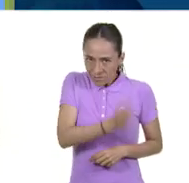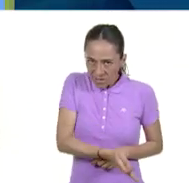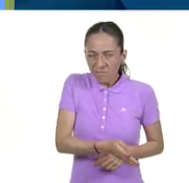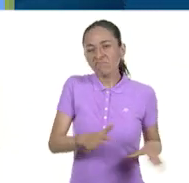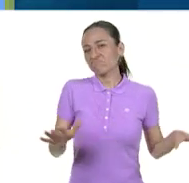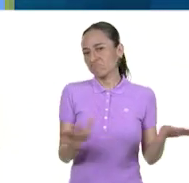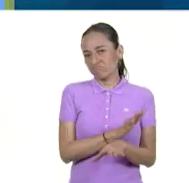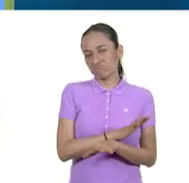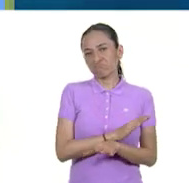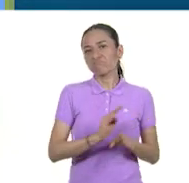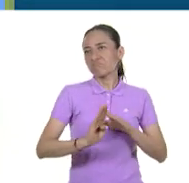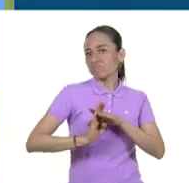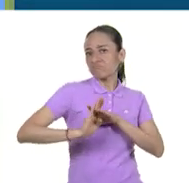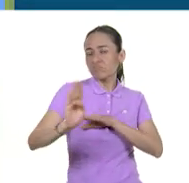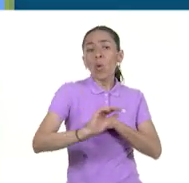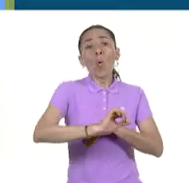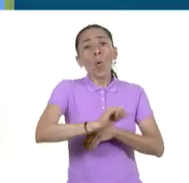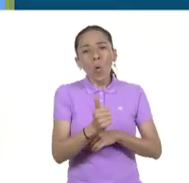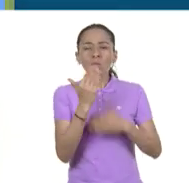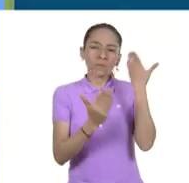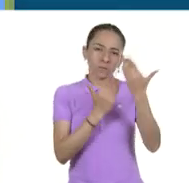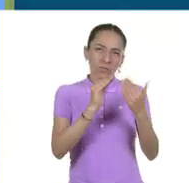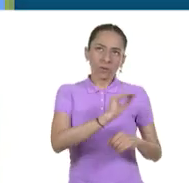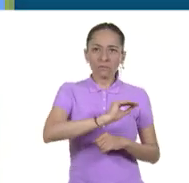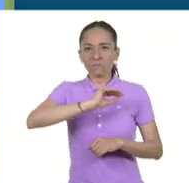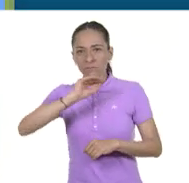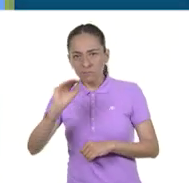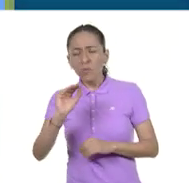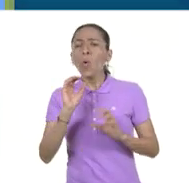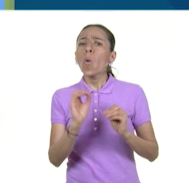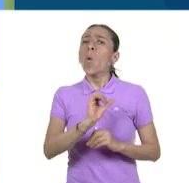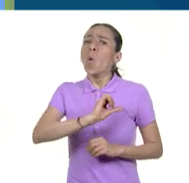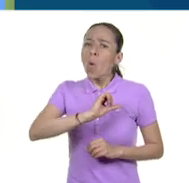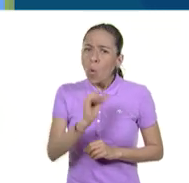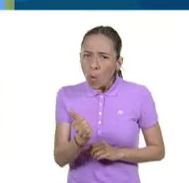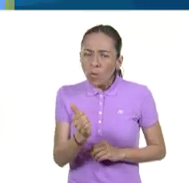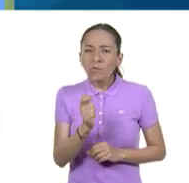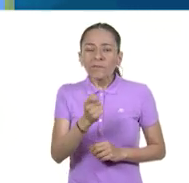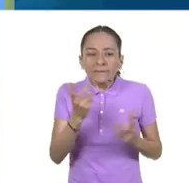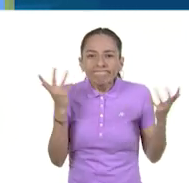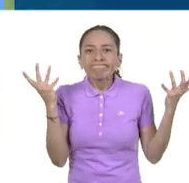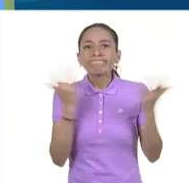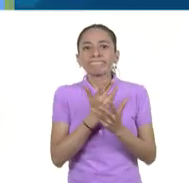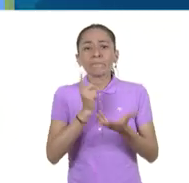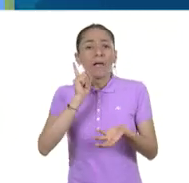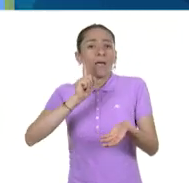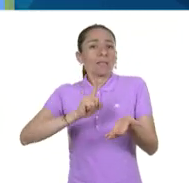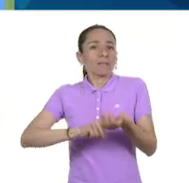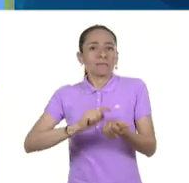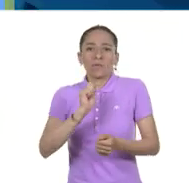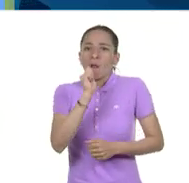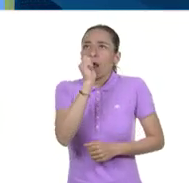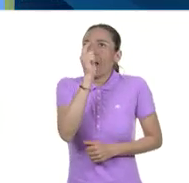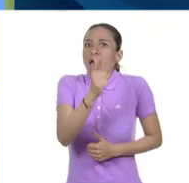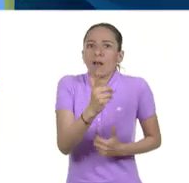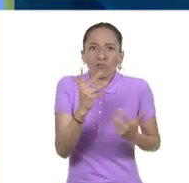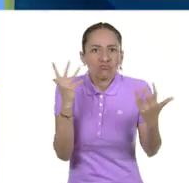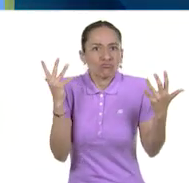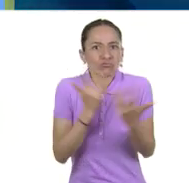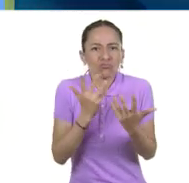hay quienes se ven obligados a desplazarse cuando se presentan desastres asociados